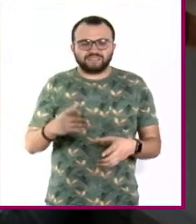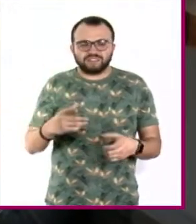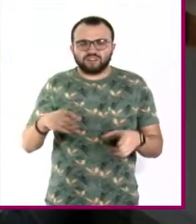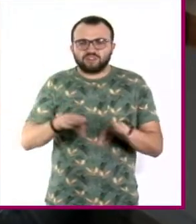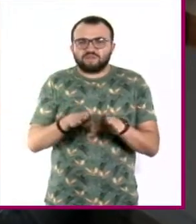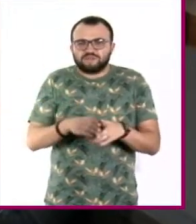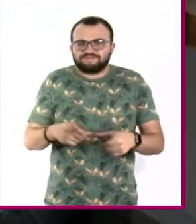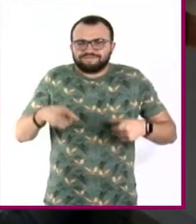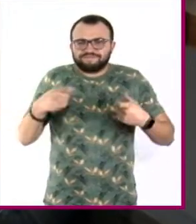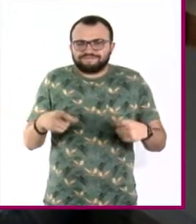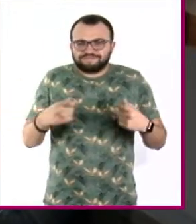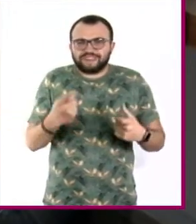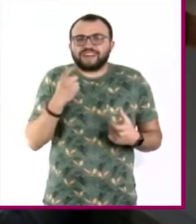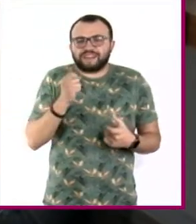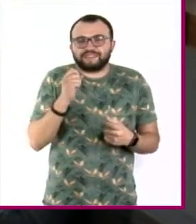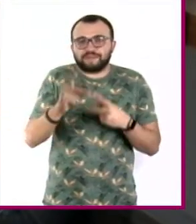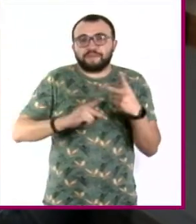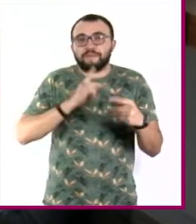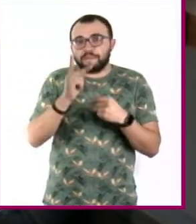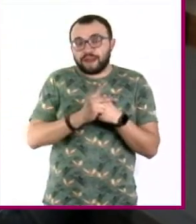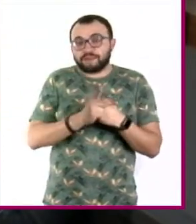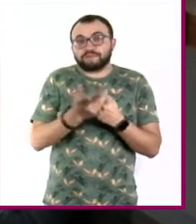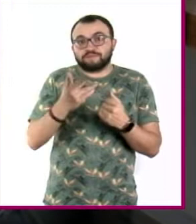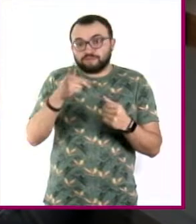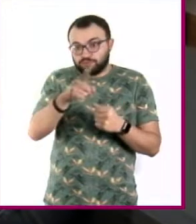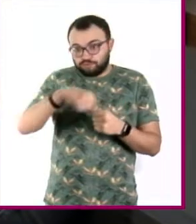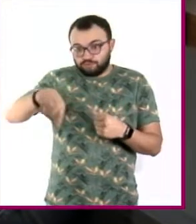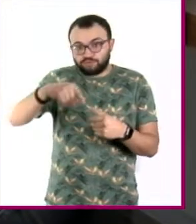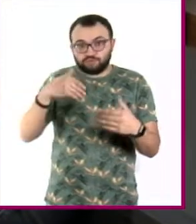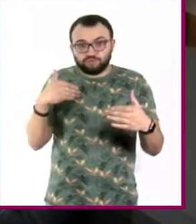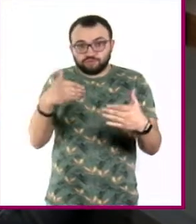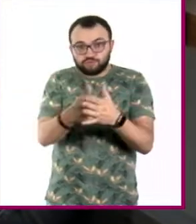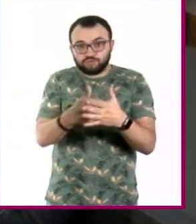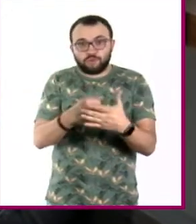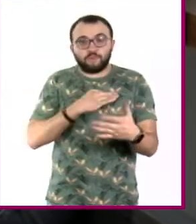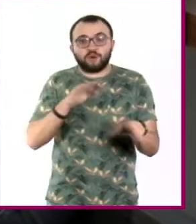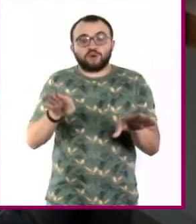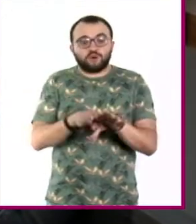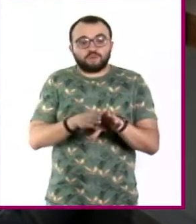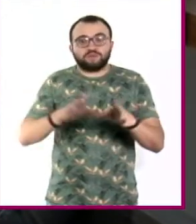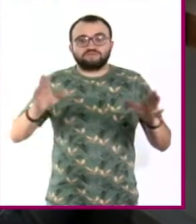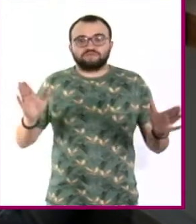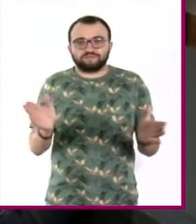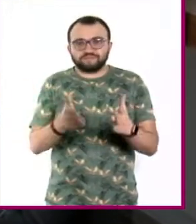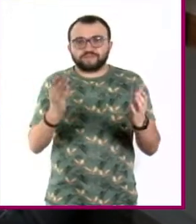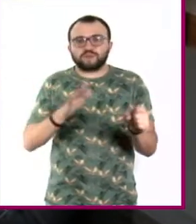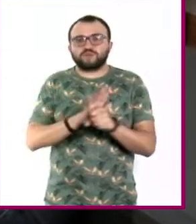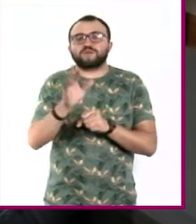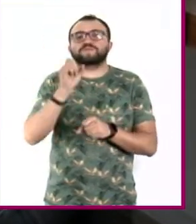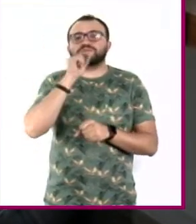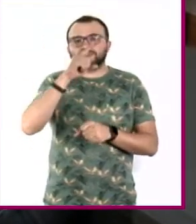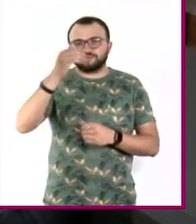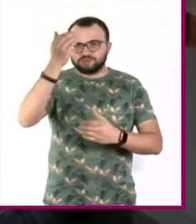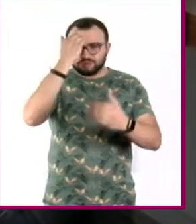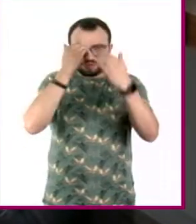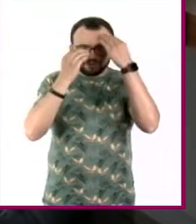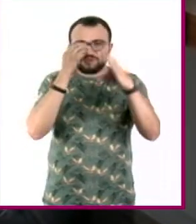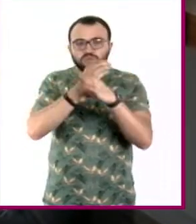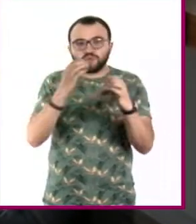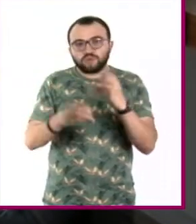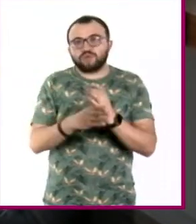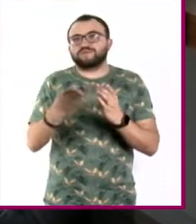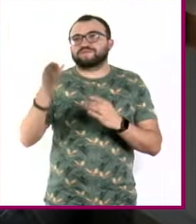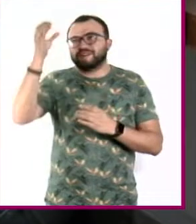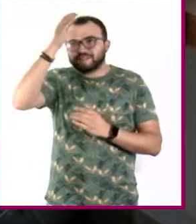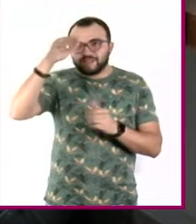y todos los jóvenes. En un futuro cercano, ustedes son los que van a producir el conocimiento y los bienes materiales, la